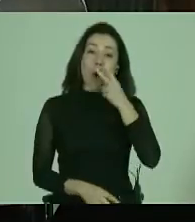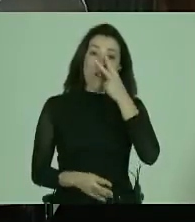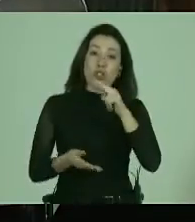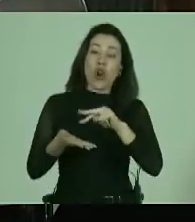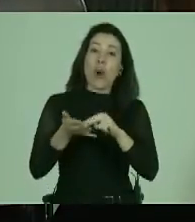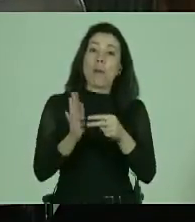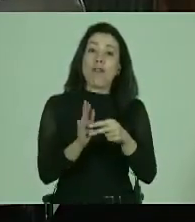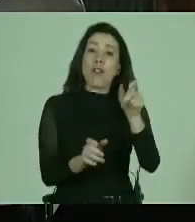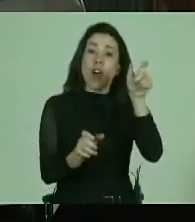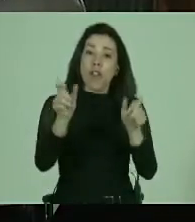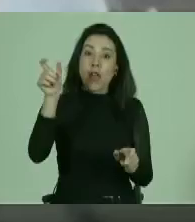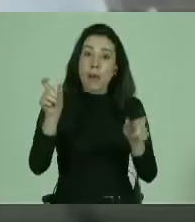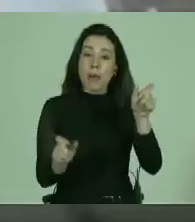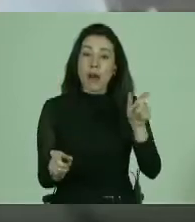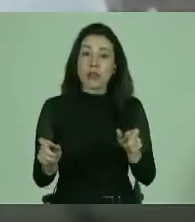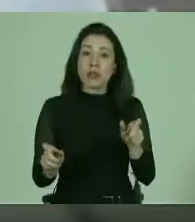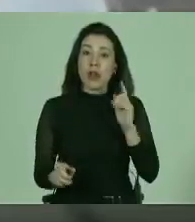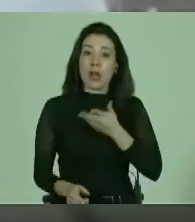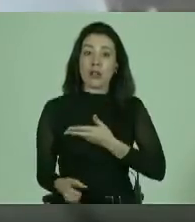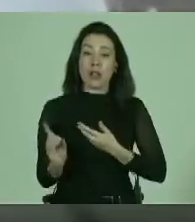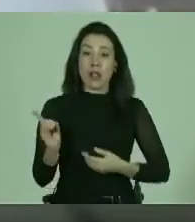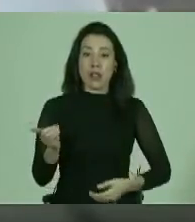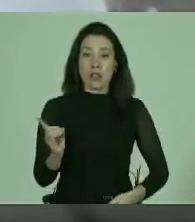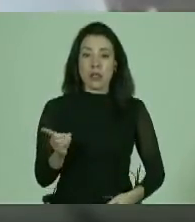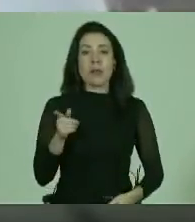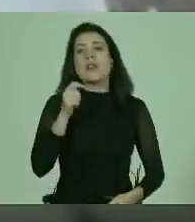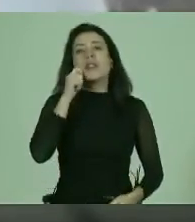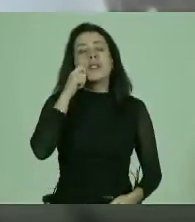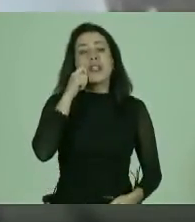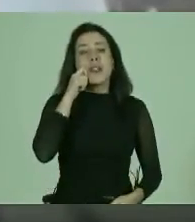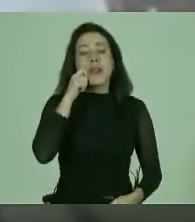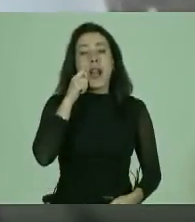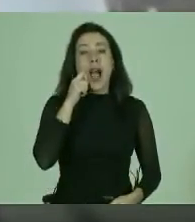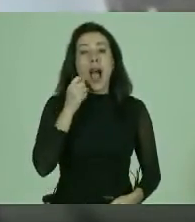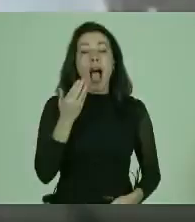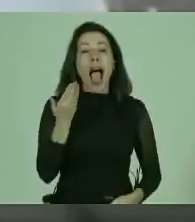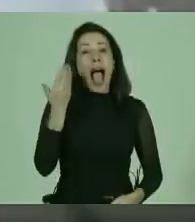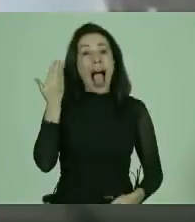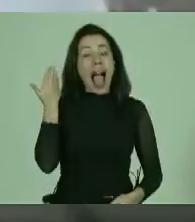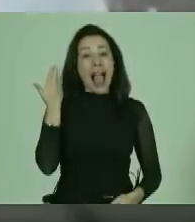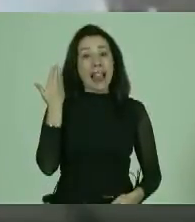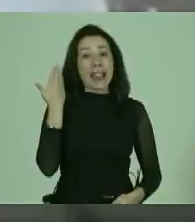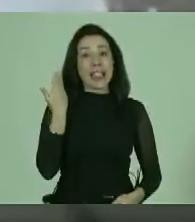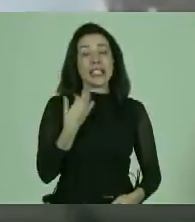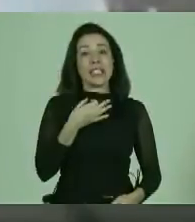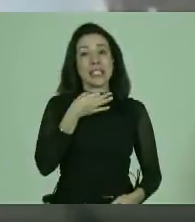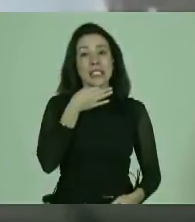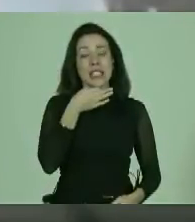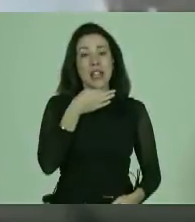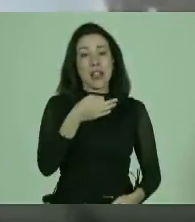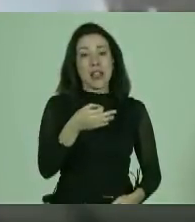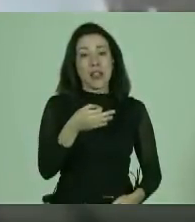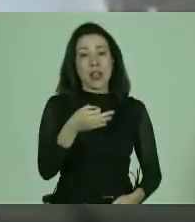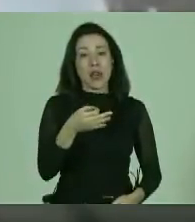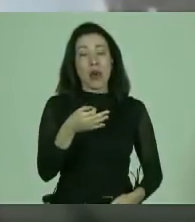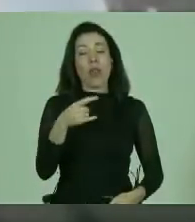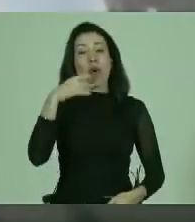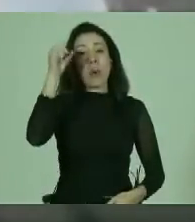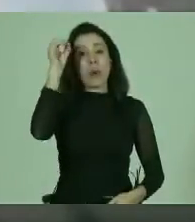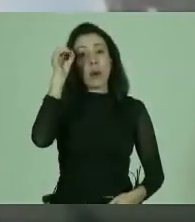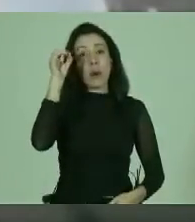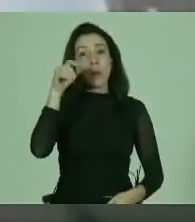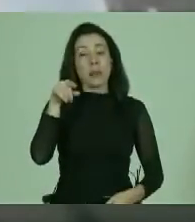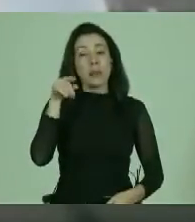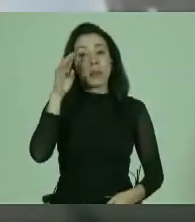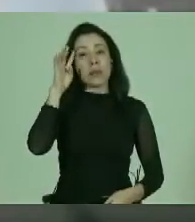problemas de las personas con discapacidad es decir antes se ha hablado yo creo desde un punto de vista